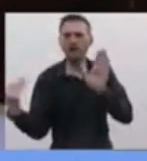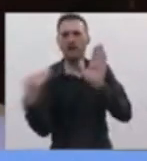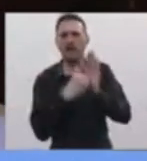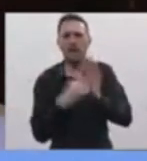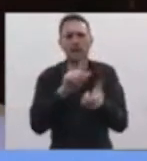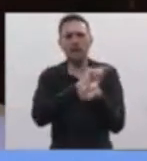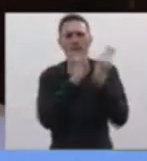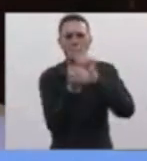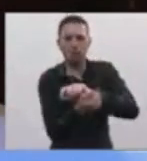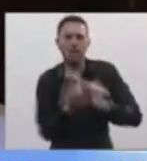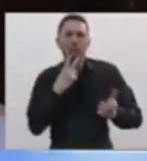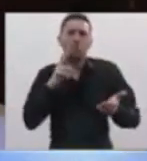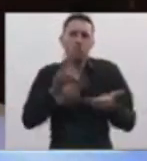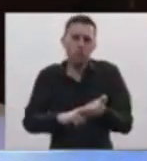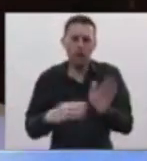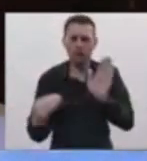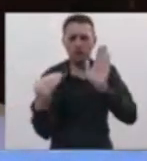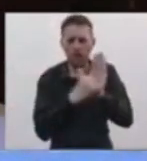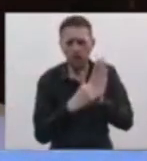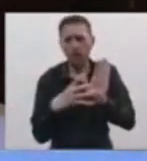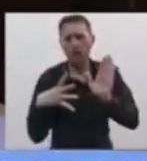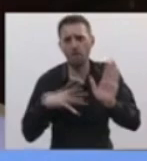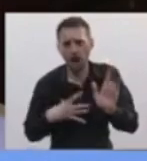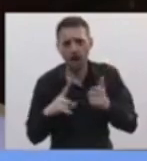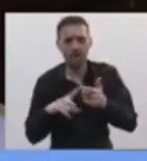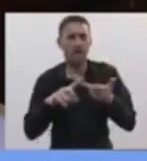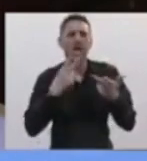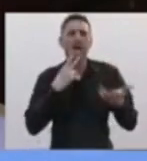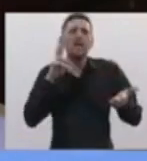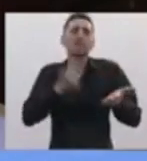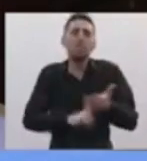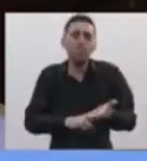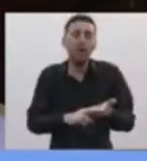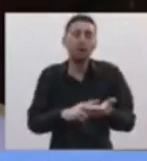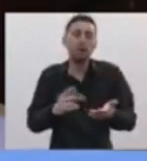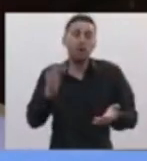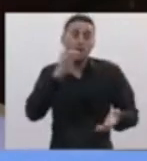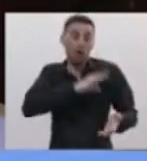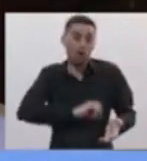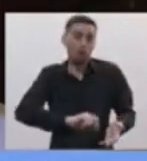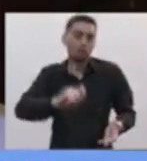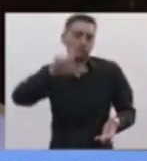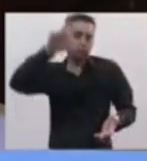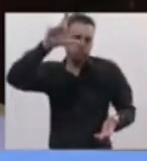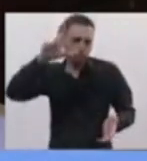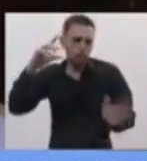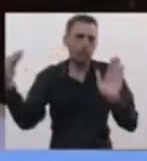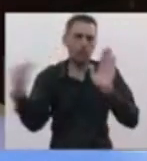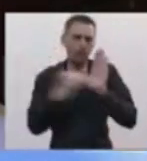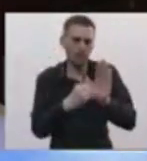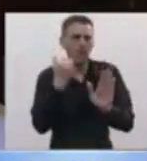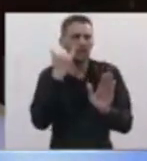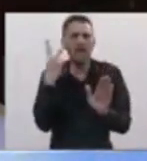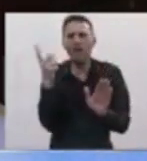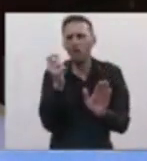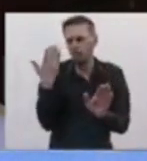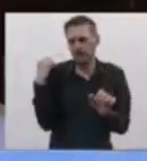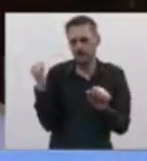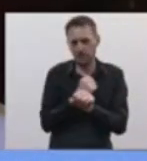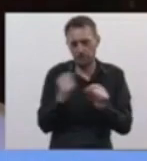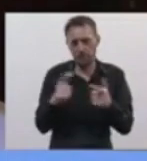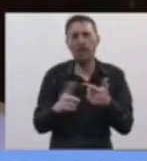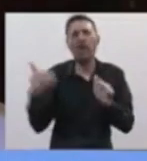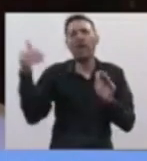la reforma tributaria en la que se está trabajando no incorpora el impuesto a las grandes fortunas que ya tiene dos meses y medio de dictamen no incorpora la moratoria